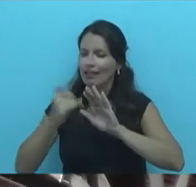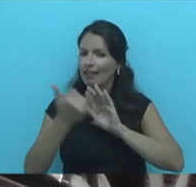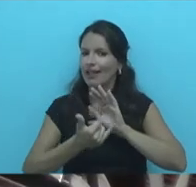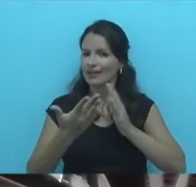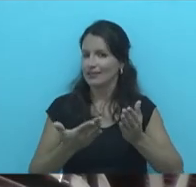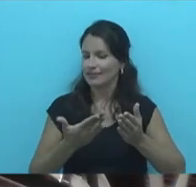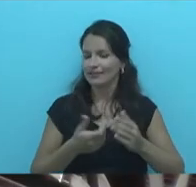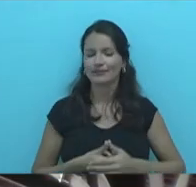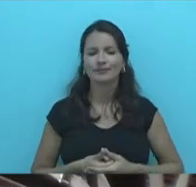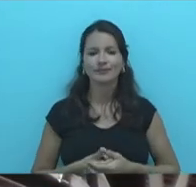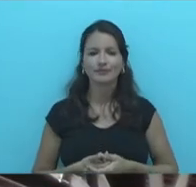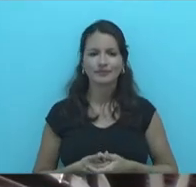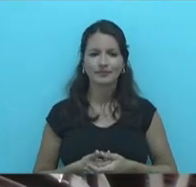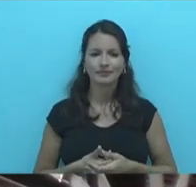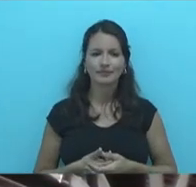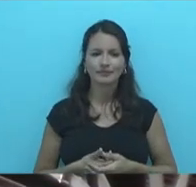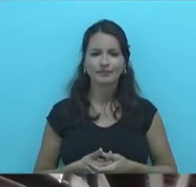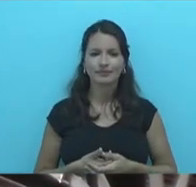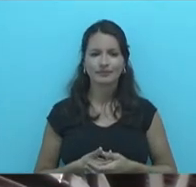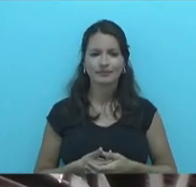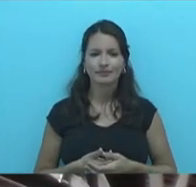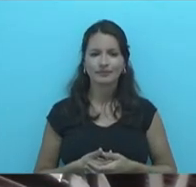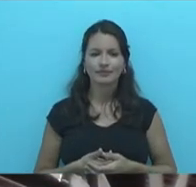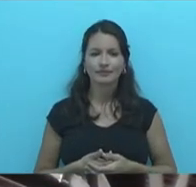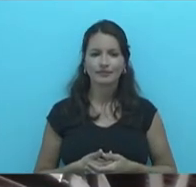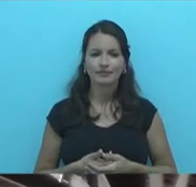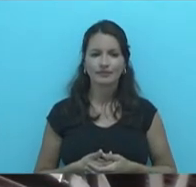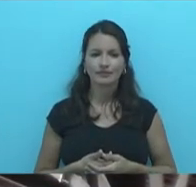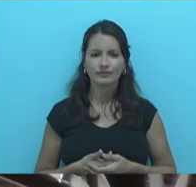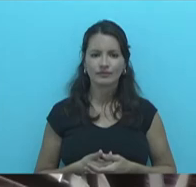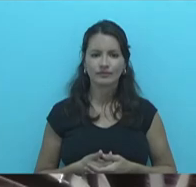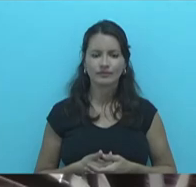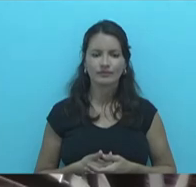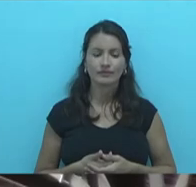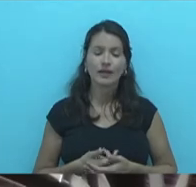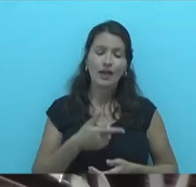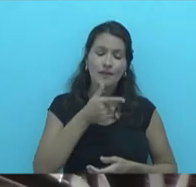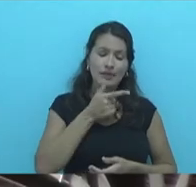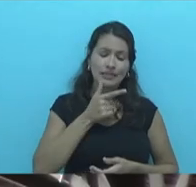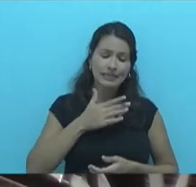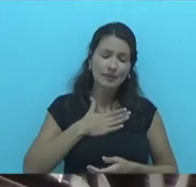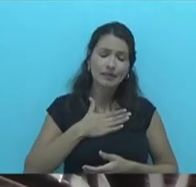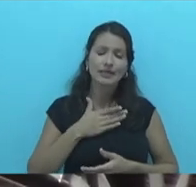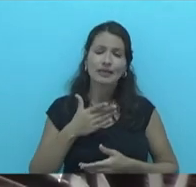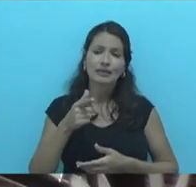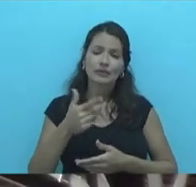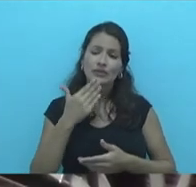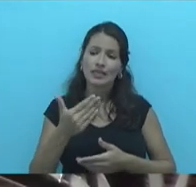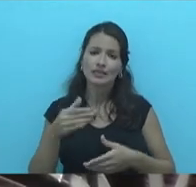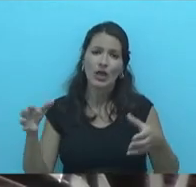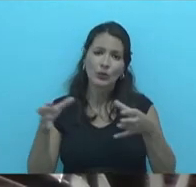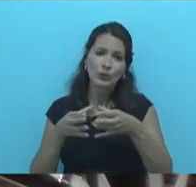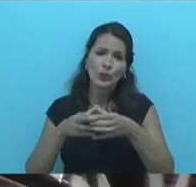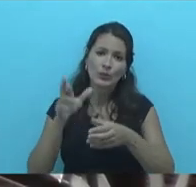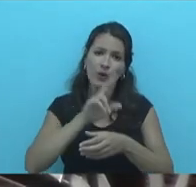que no es casualidad. Es un mérito del movimiento de mujeres. Y mucho antes